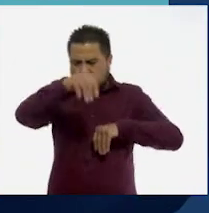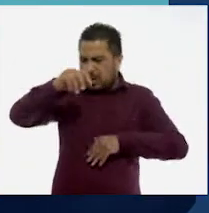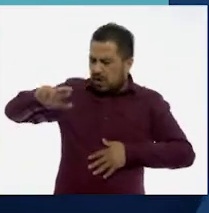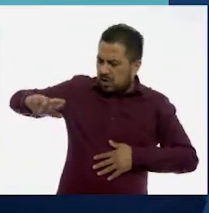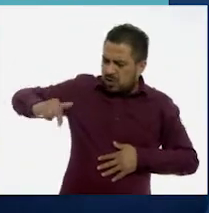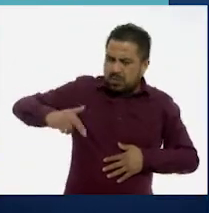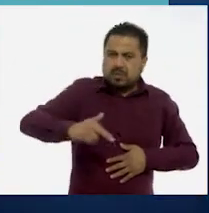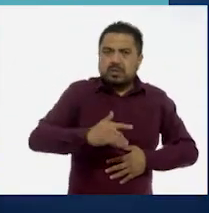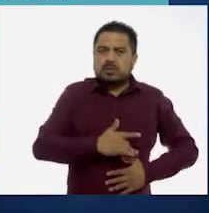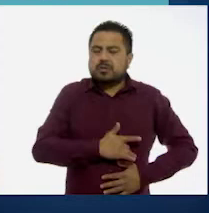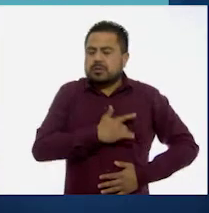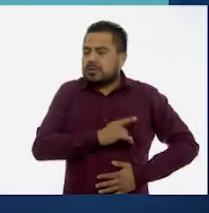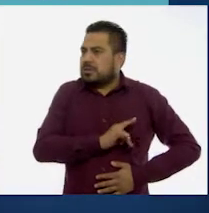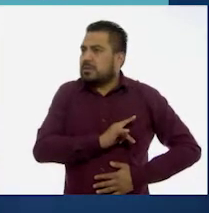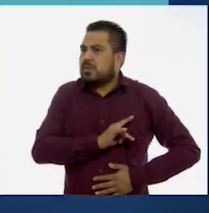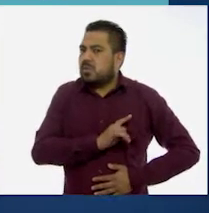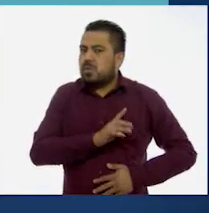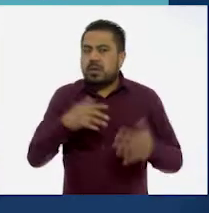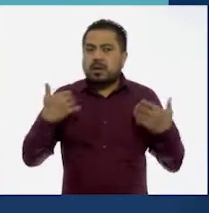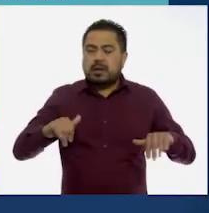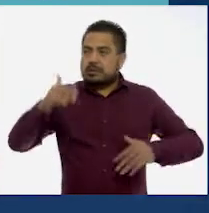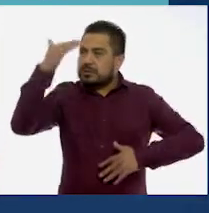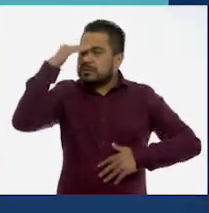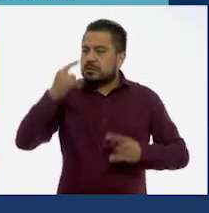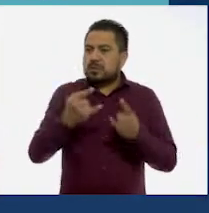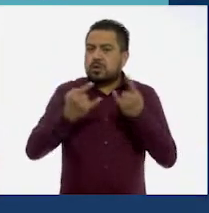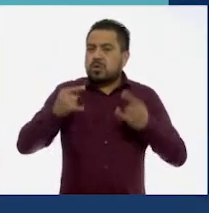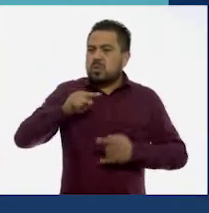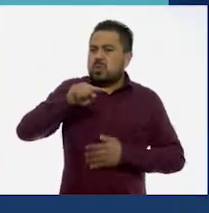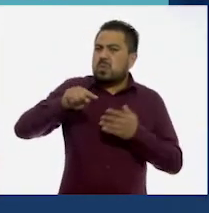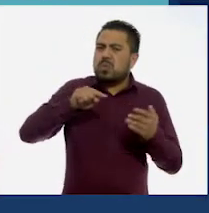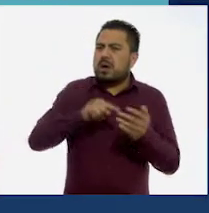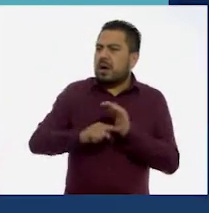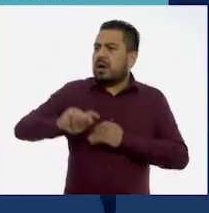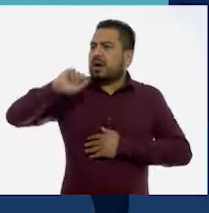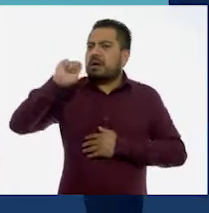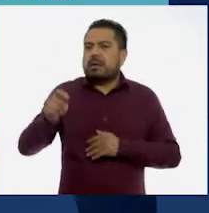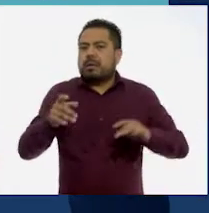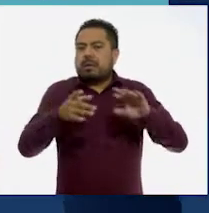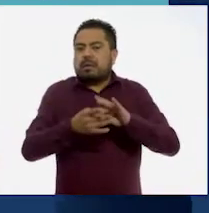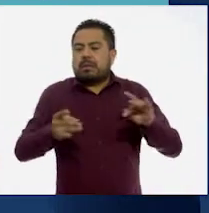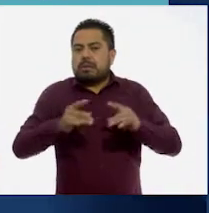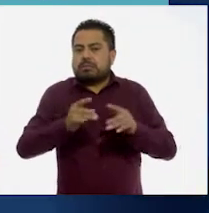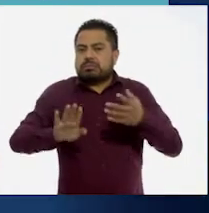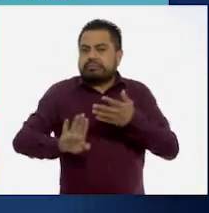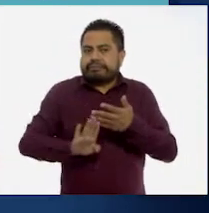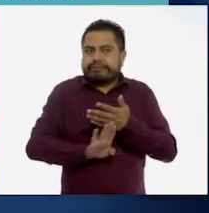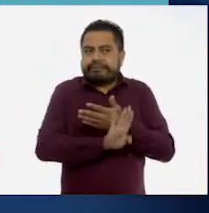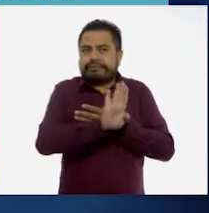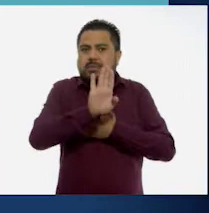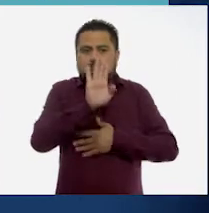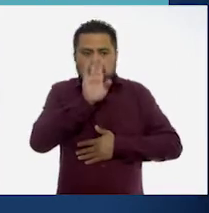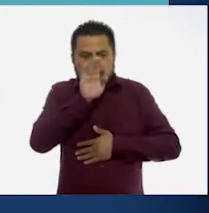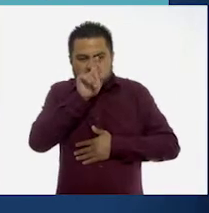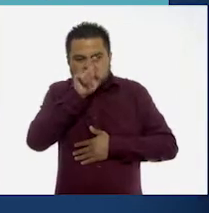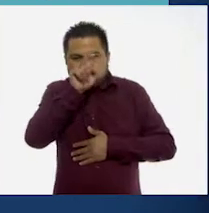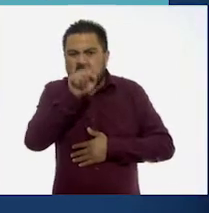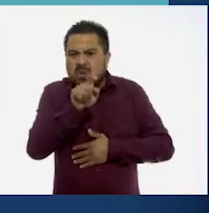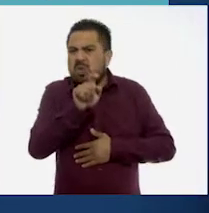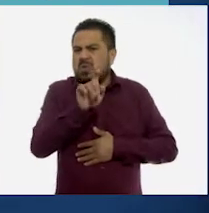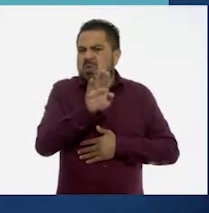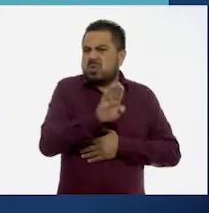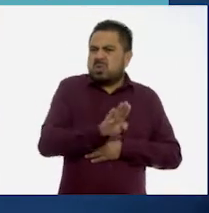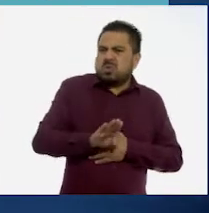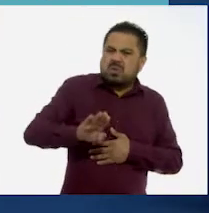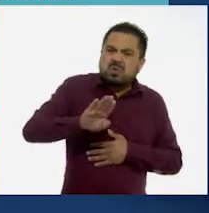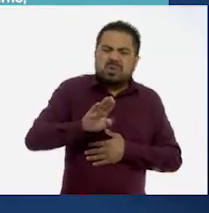de temor la invadió porque sabía historias de ese lugar en las que se hablaba de aparecidos, brujas y quién sabe